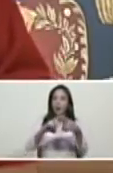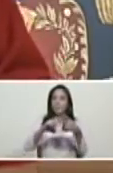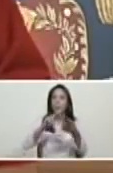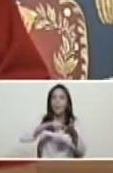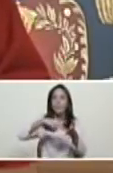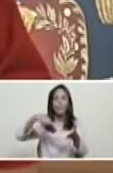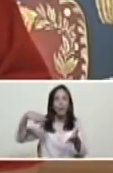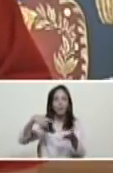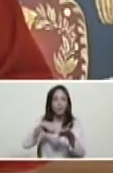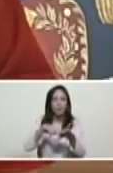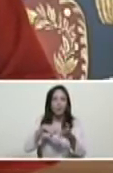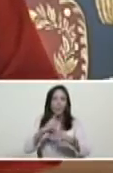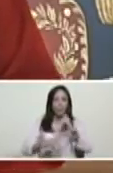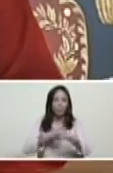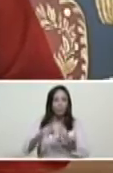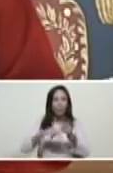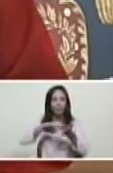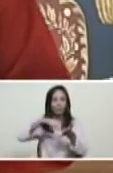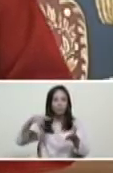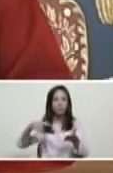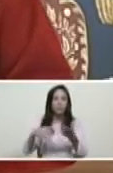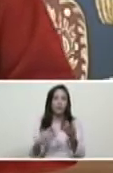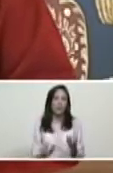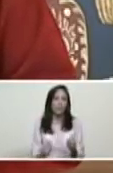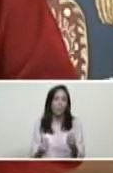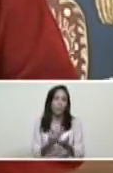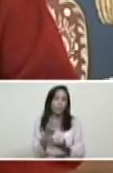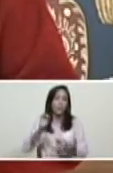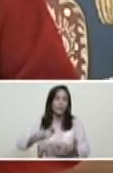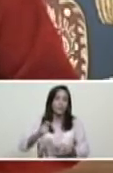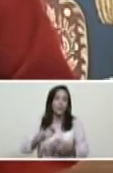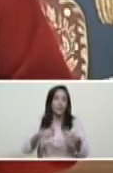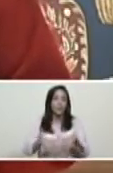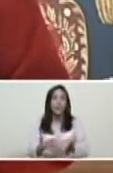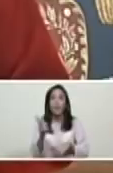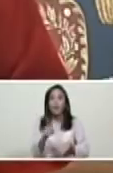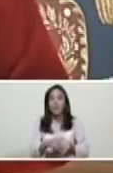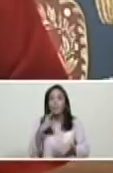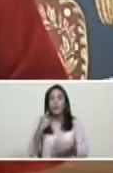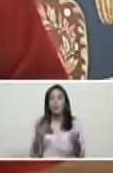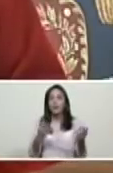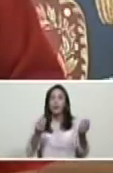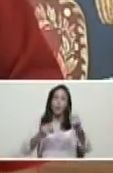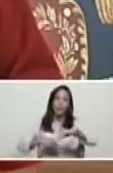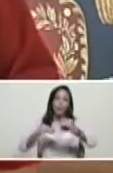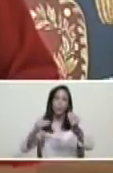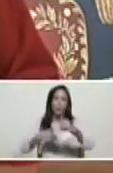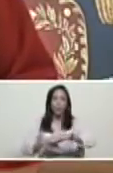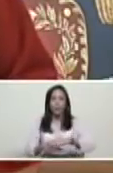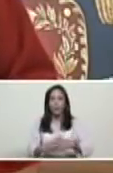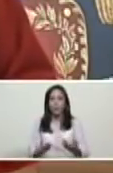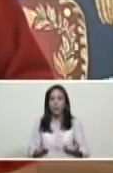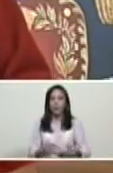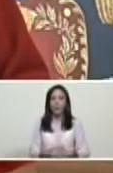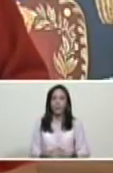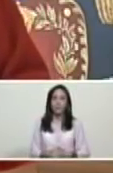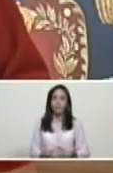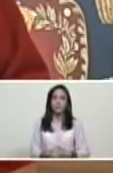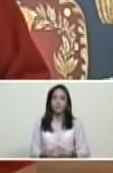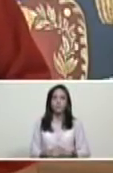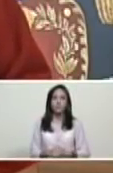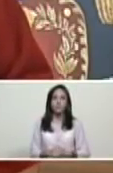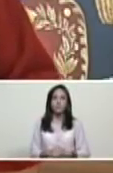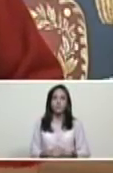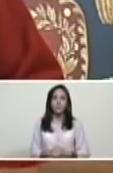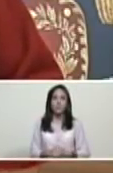para todo lo que necesita nuestra economía, para finiquitar los acuerdos y avanzar en lo que